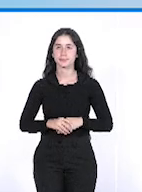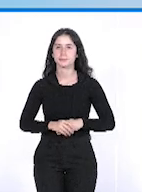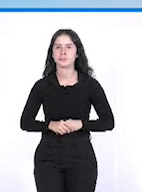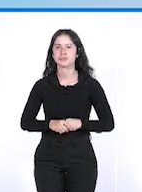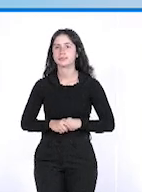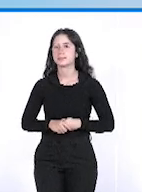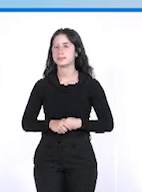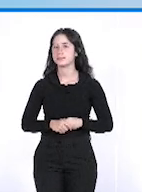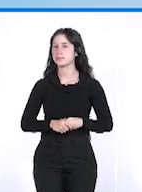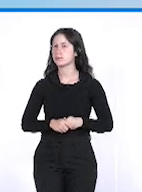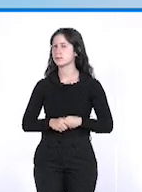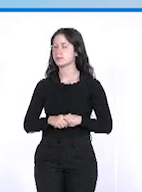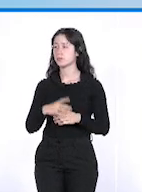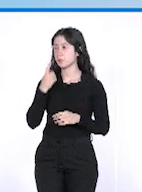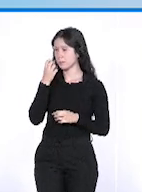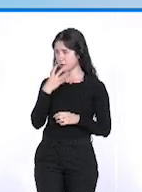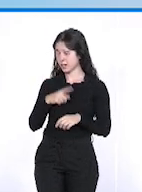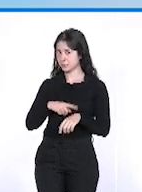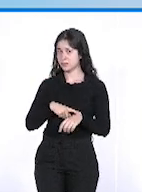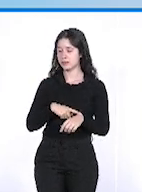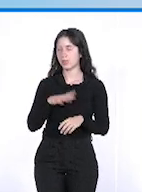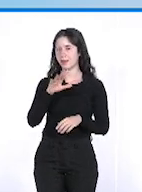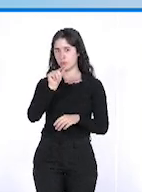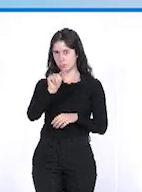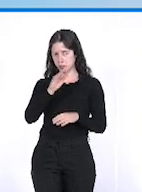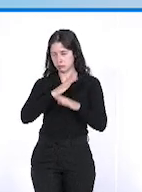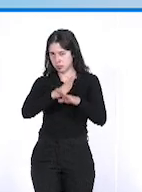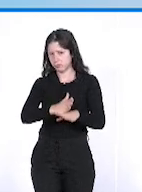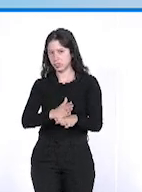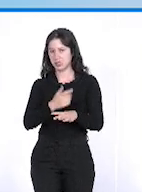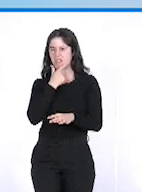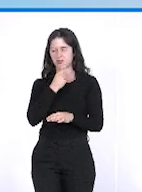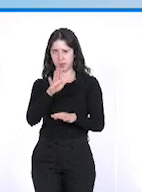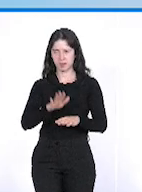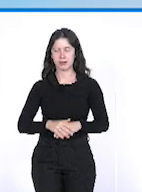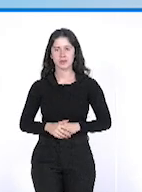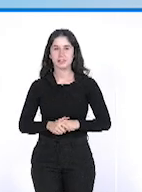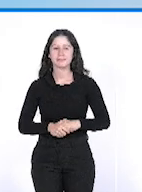no un minut Ah 5 minutos vale bueno suficiente es bastante